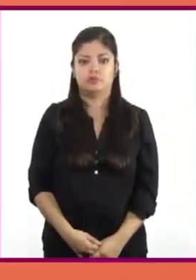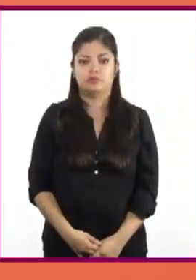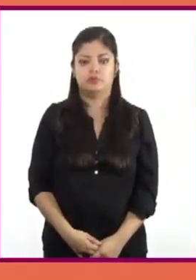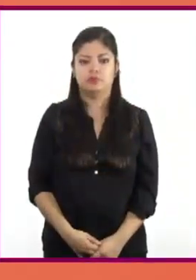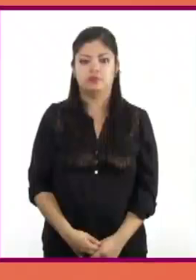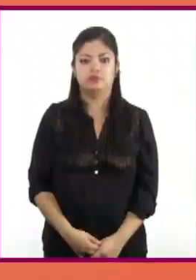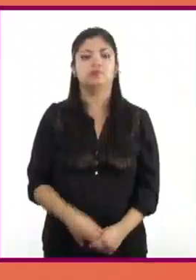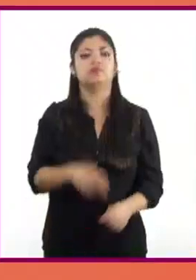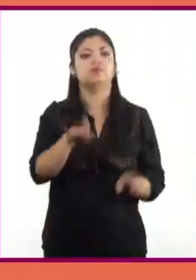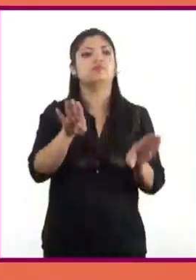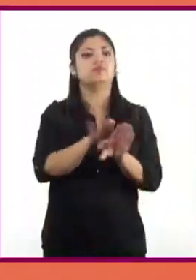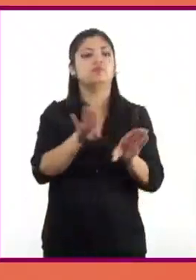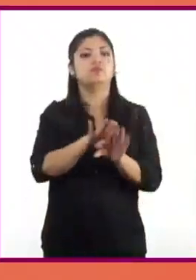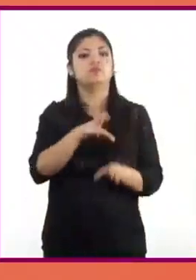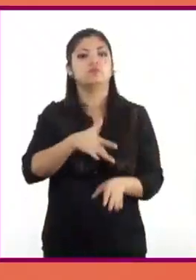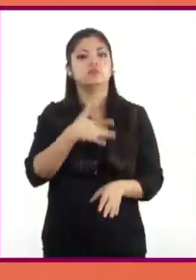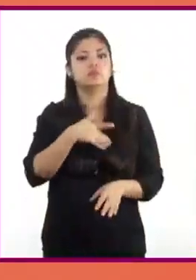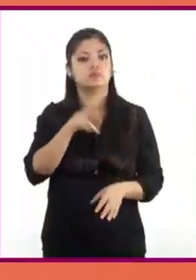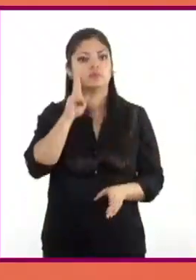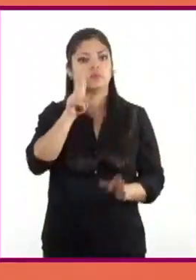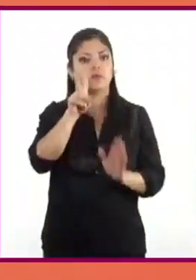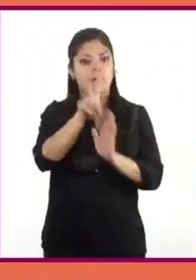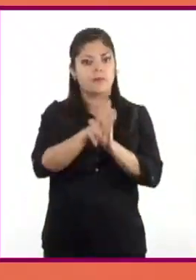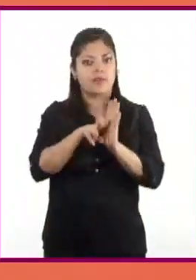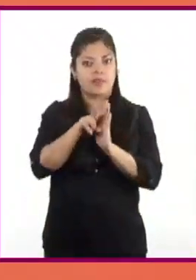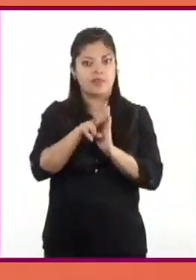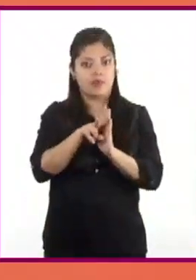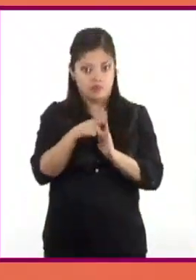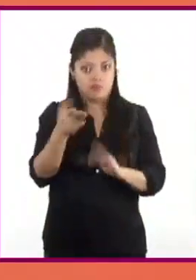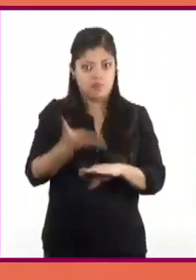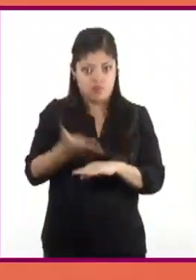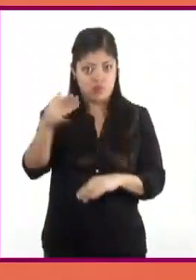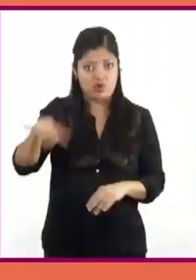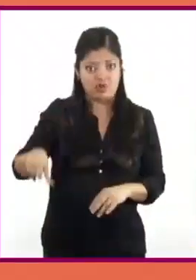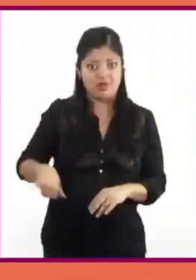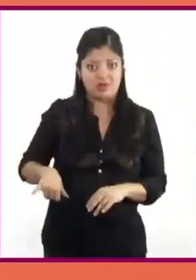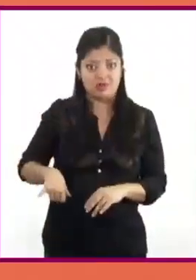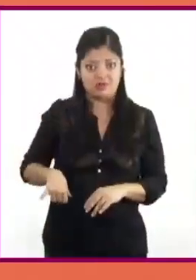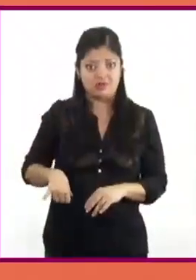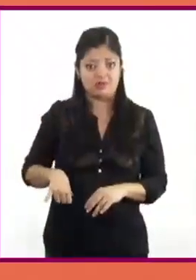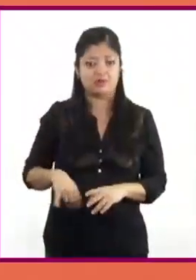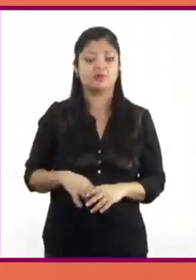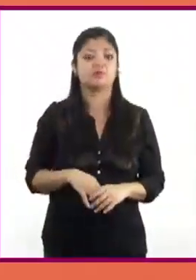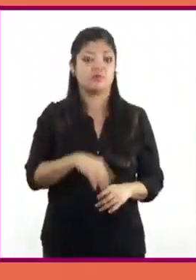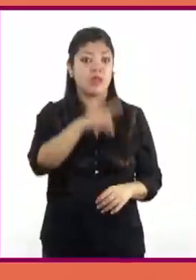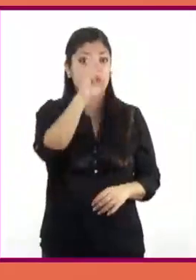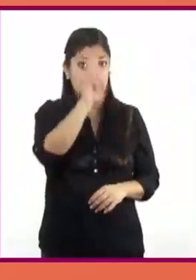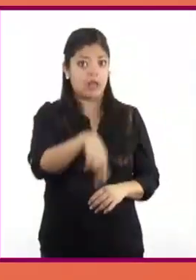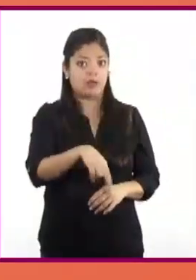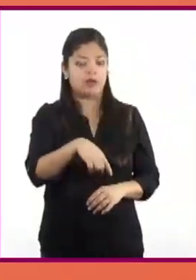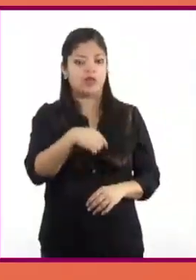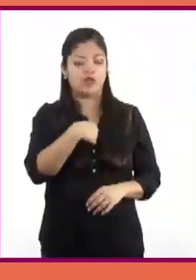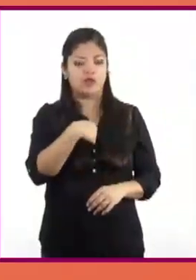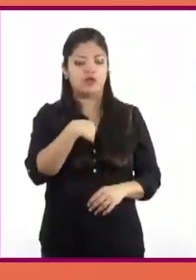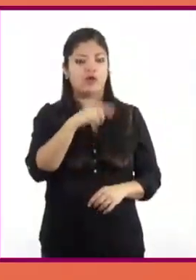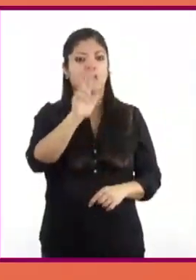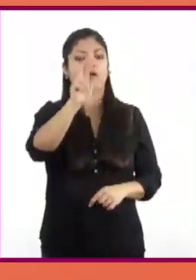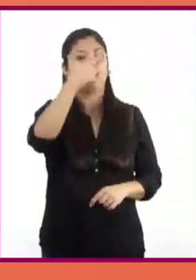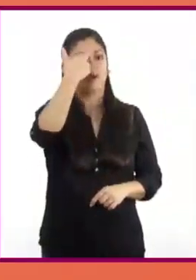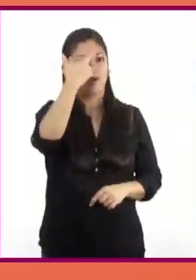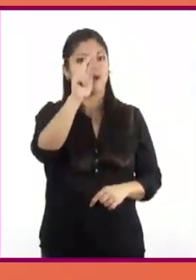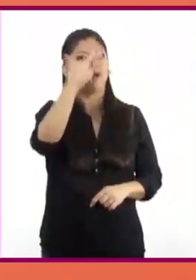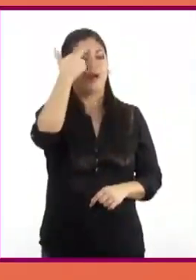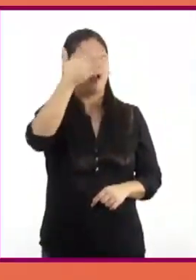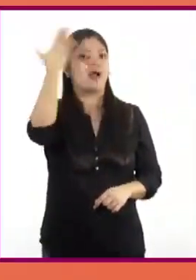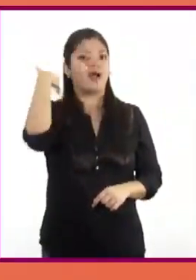¿Qué les pareció el video que acaban de ver? Es muy interesante, ¿no creen? En verdad, yo estoy recordando mis lecciones